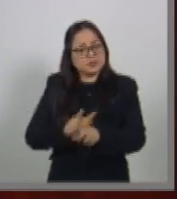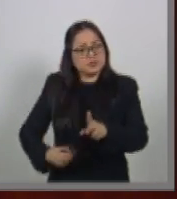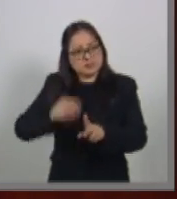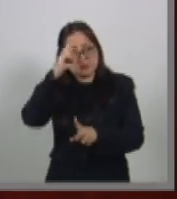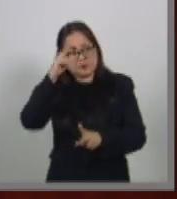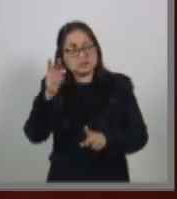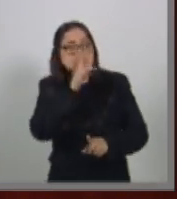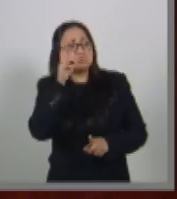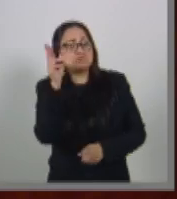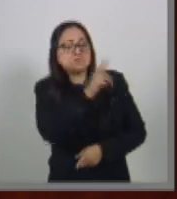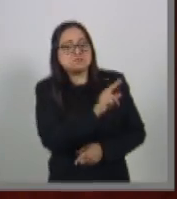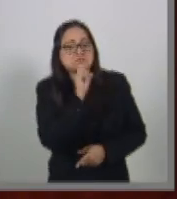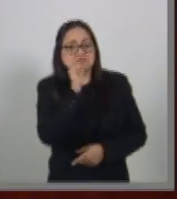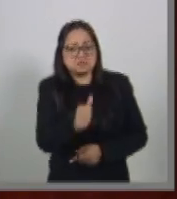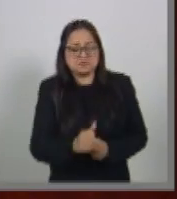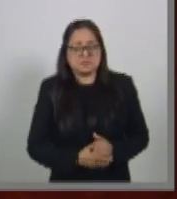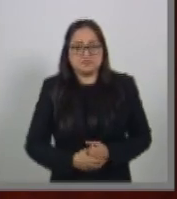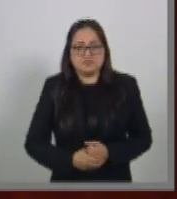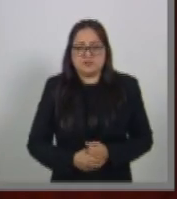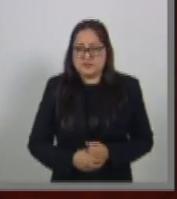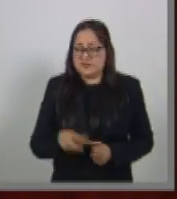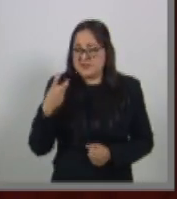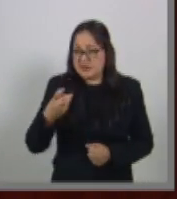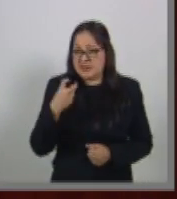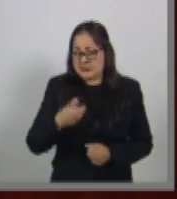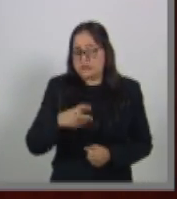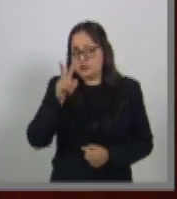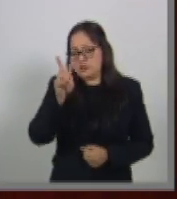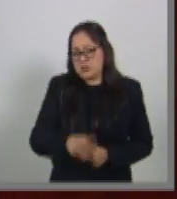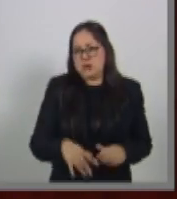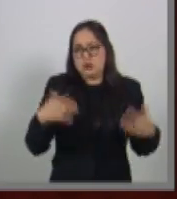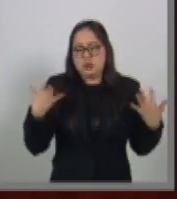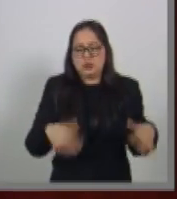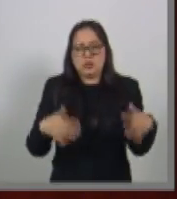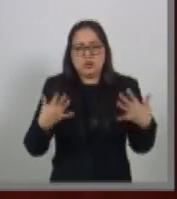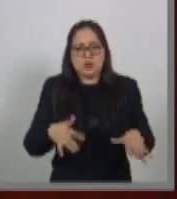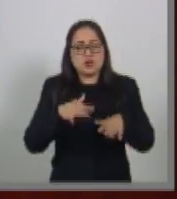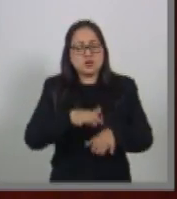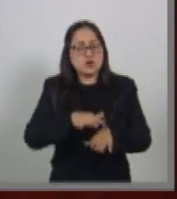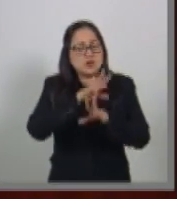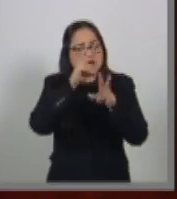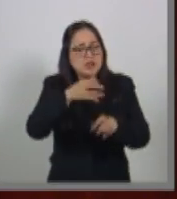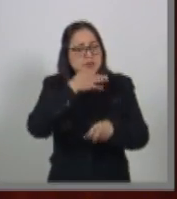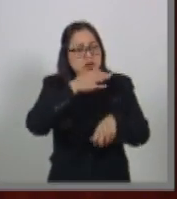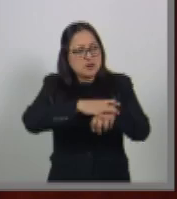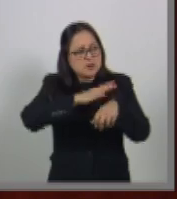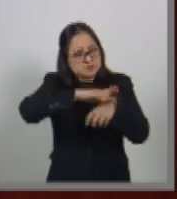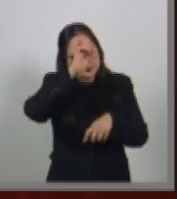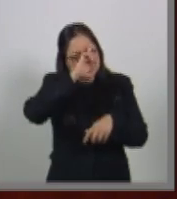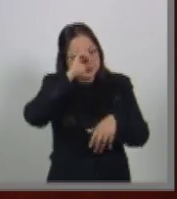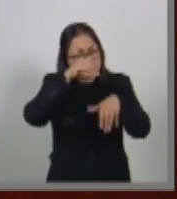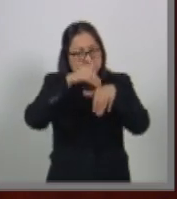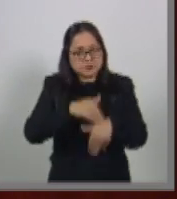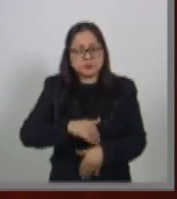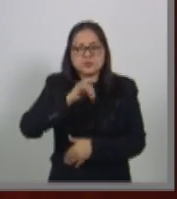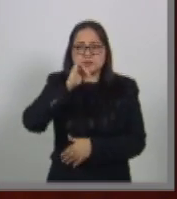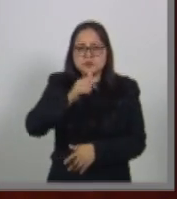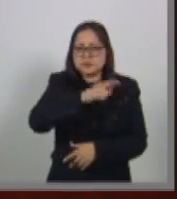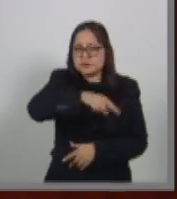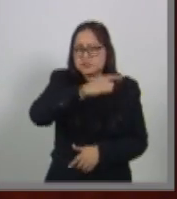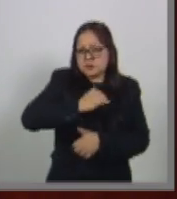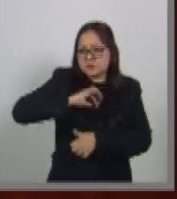la que nunca tuvo respuesta. Lo alarmante de estas cifras referentes a las recomendaciones que no han sido cumplidas por la